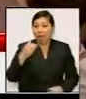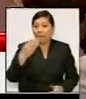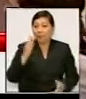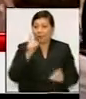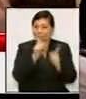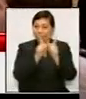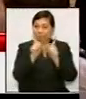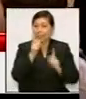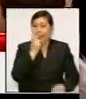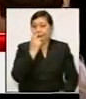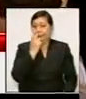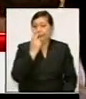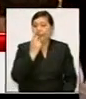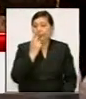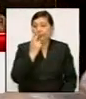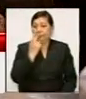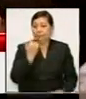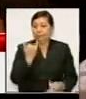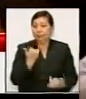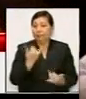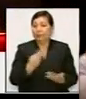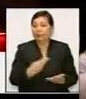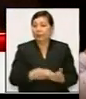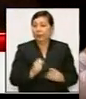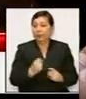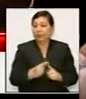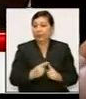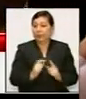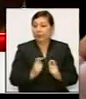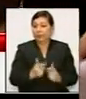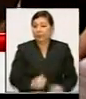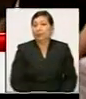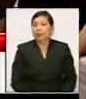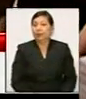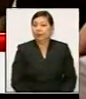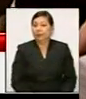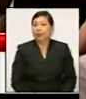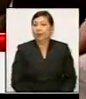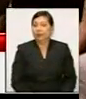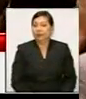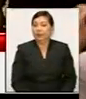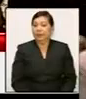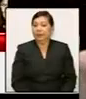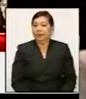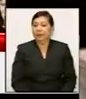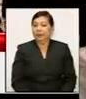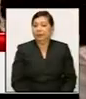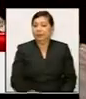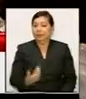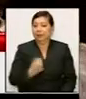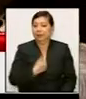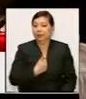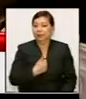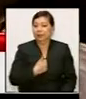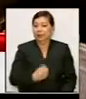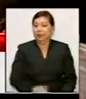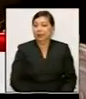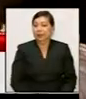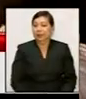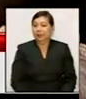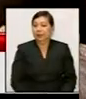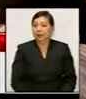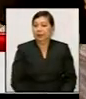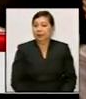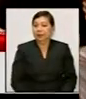Aprista. A nombre de los exparlamentarios del Congreso de la República, va a ser lo propio,